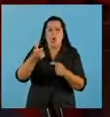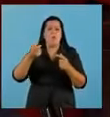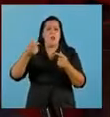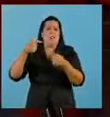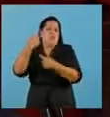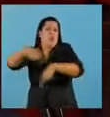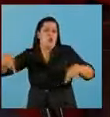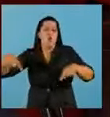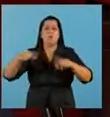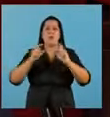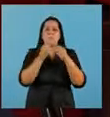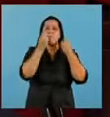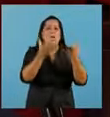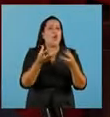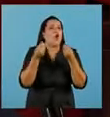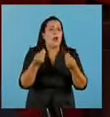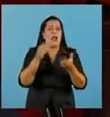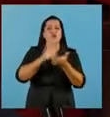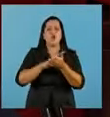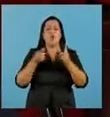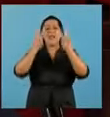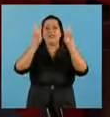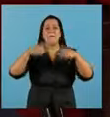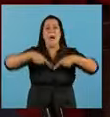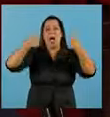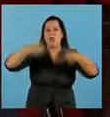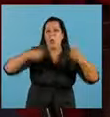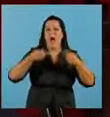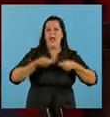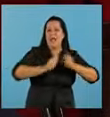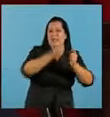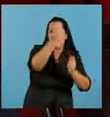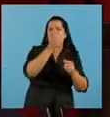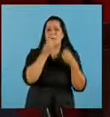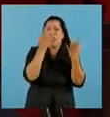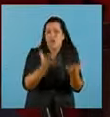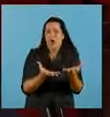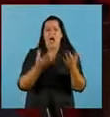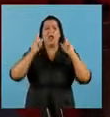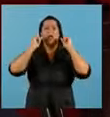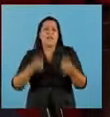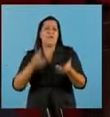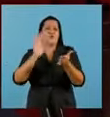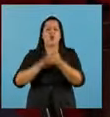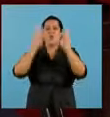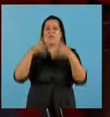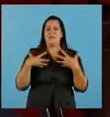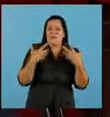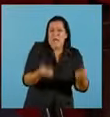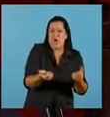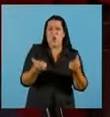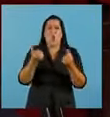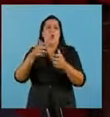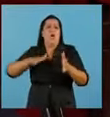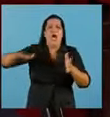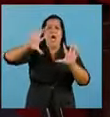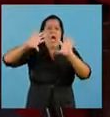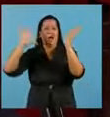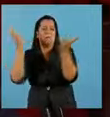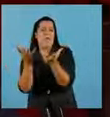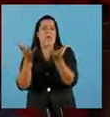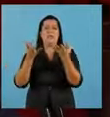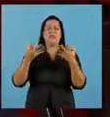de mejora de trámites aduaneros, de armonización de estándares laborales, sanitarios, ambientales y sociales.